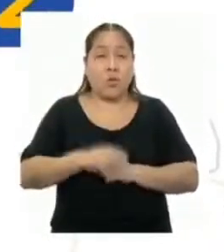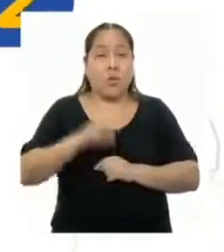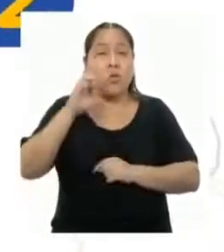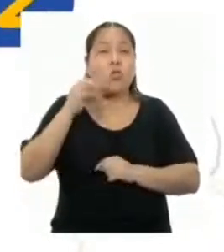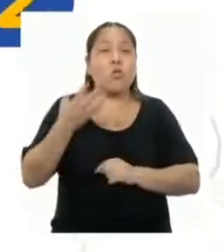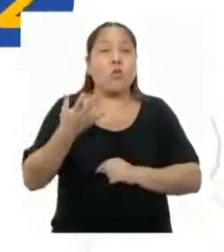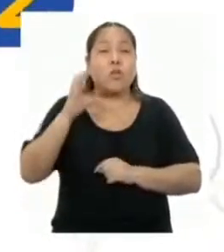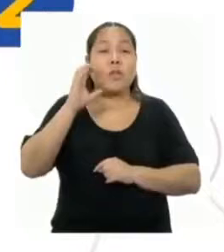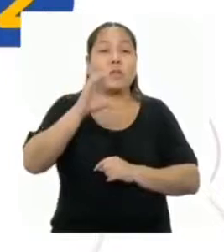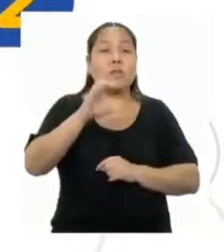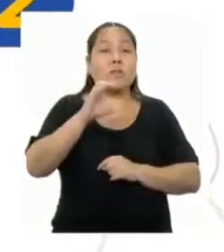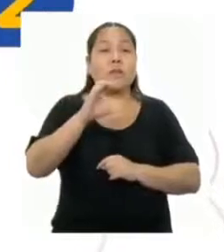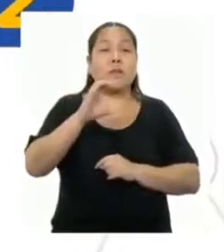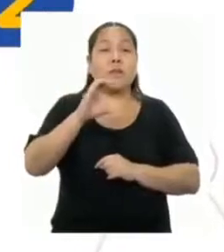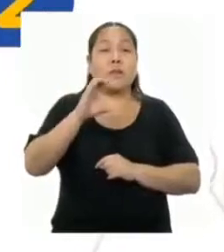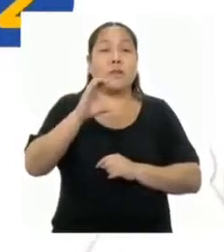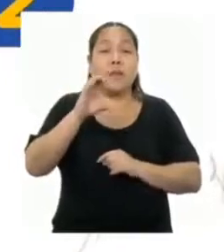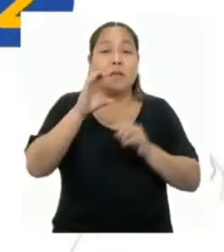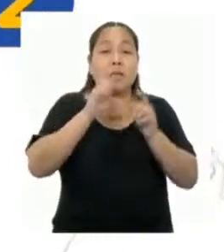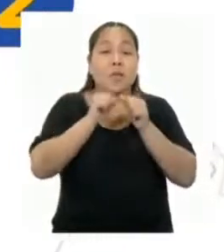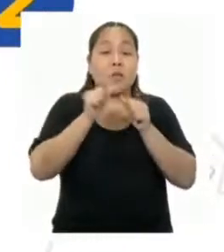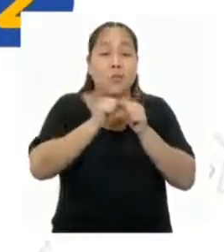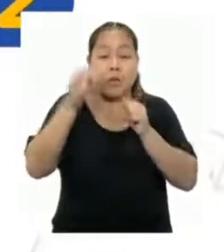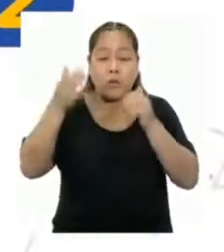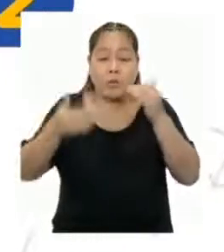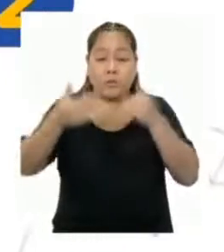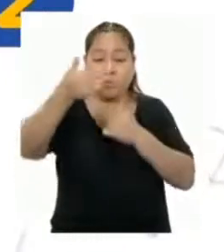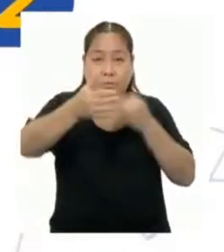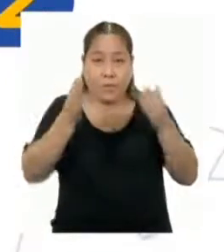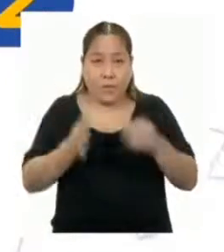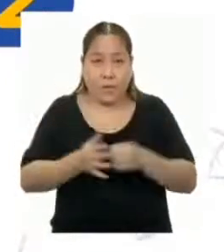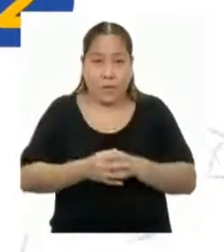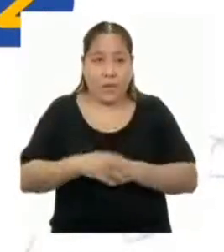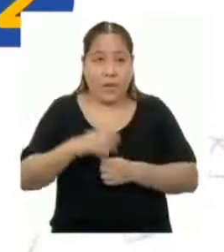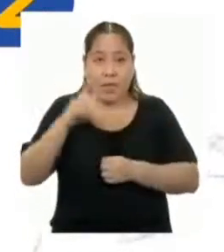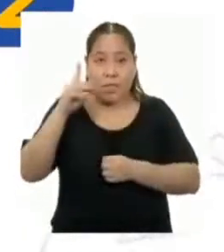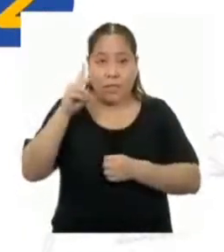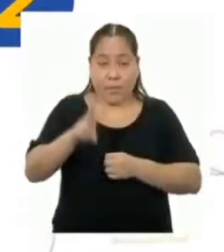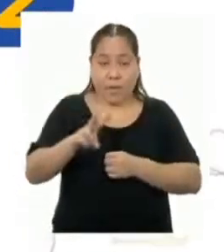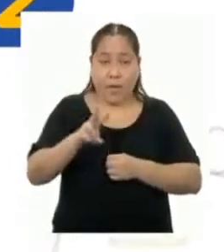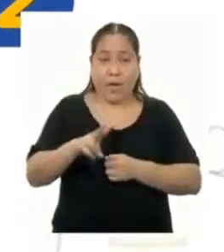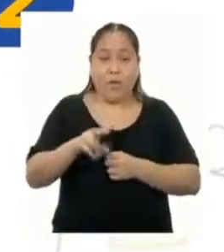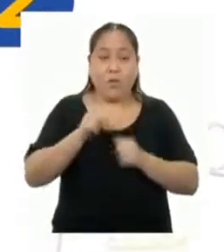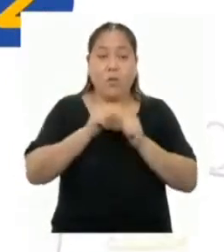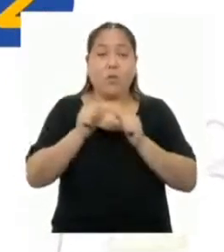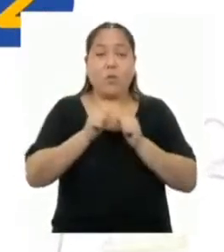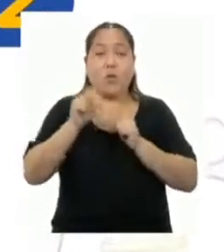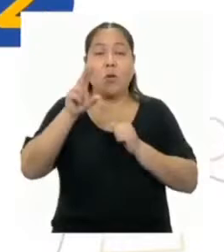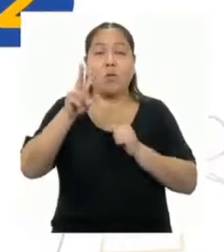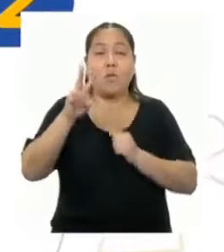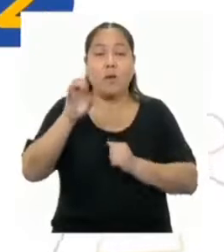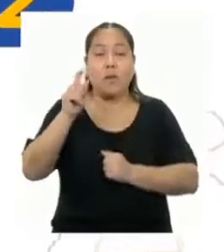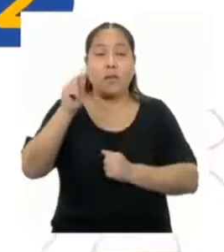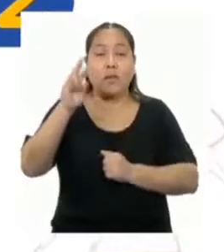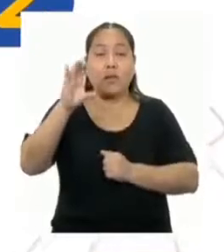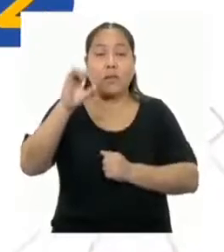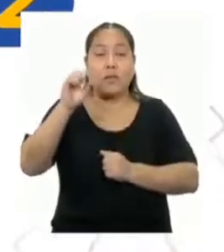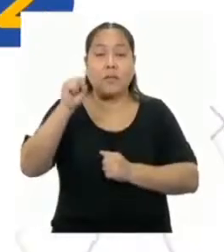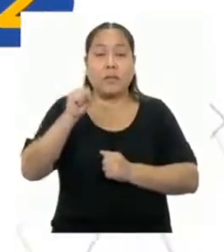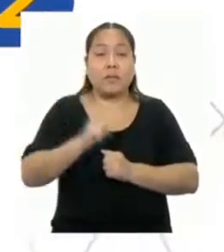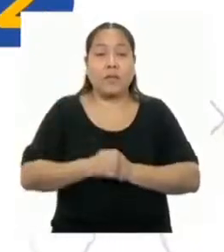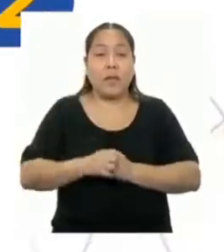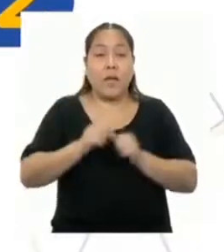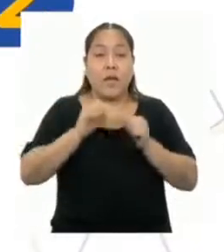C vendría a ser el número de caras, B el número de vértices y A el número de